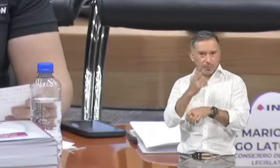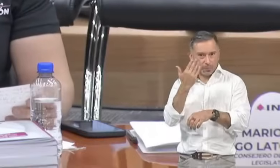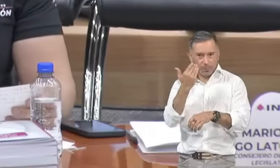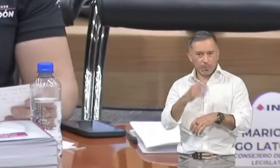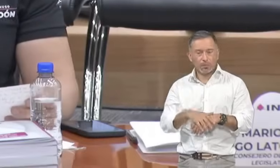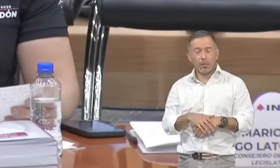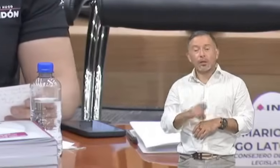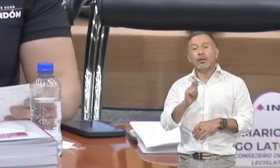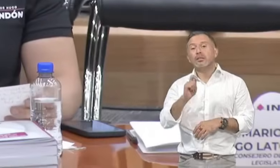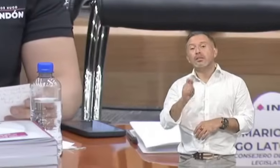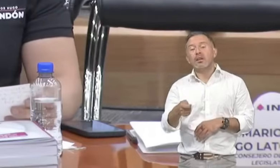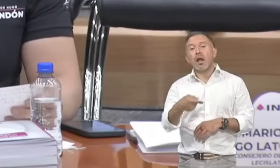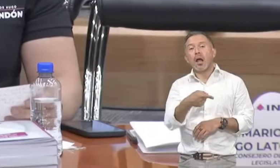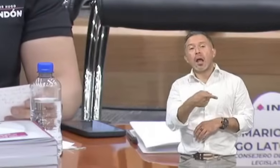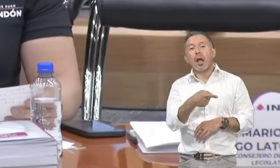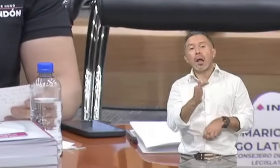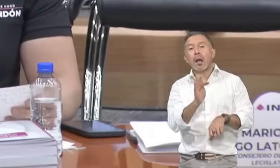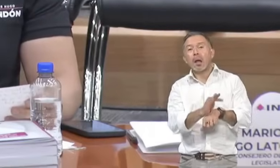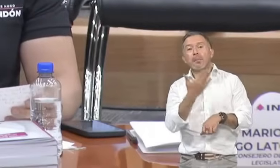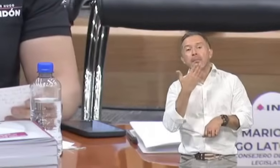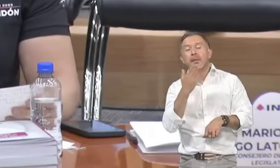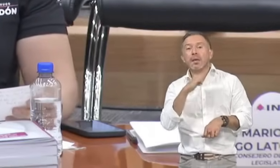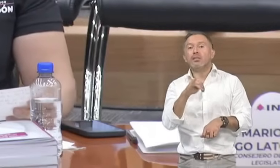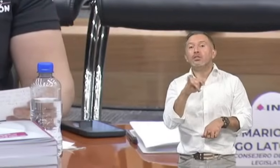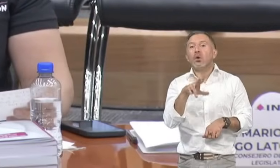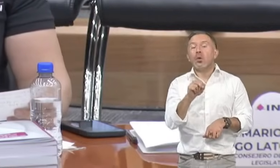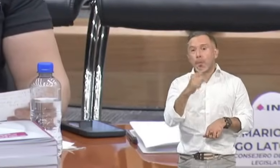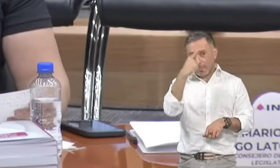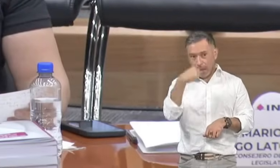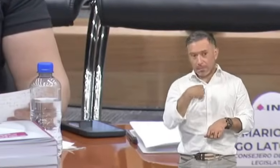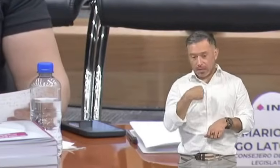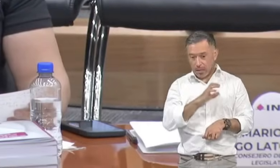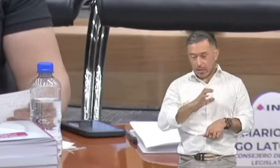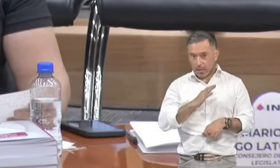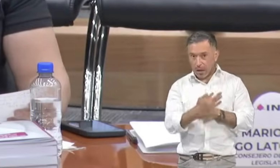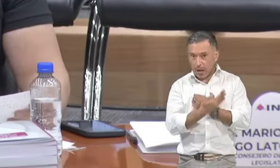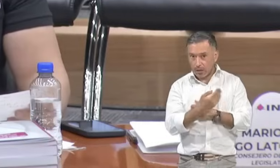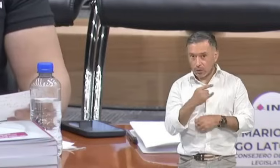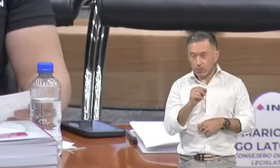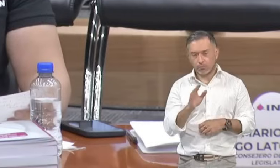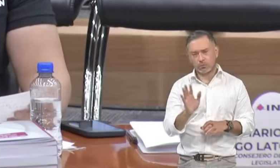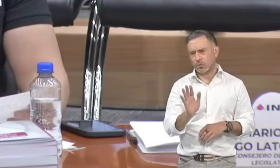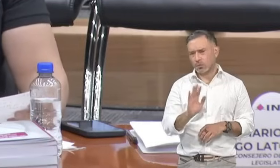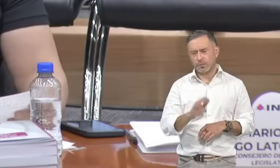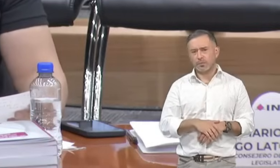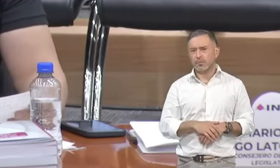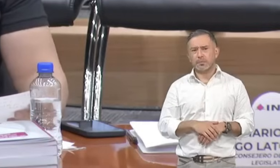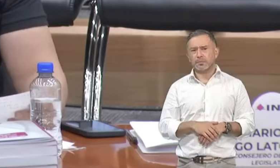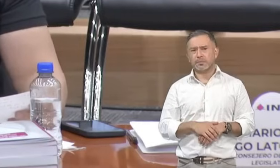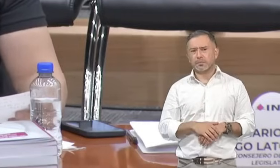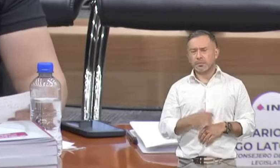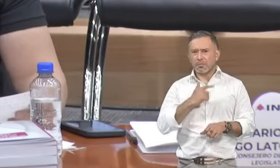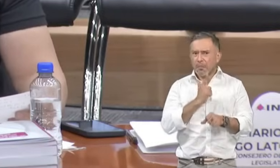No tiene que ver que si nos favorecen o no a nuestra candidata. Hemos visto cómo las encuestas han fallado en